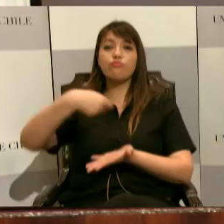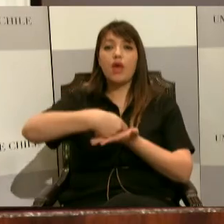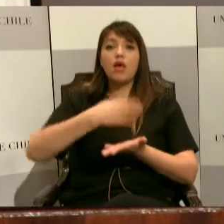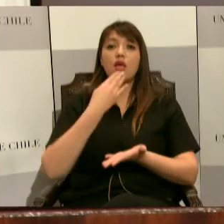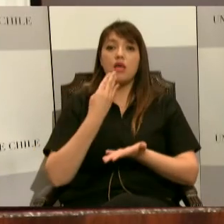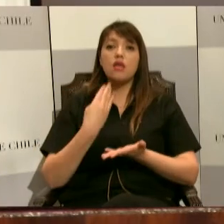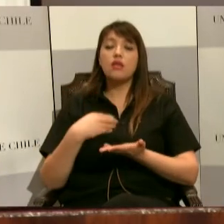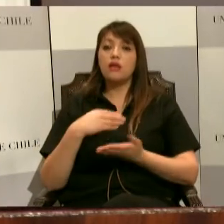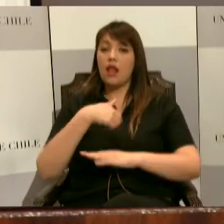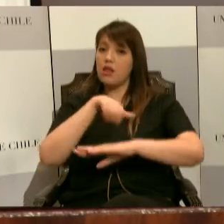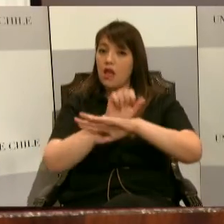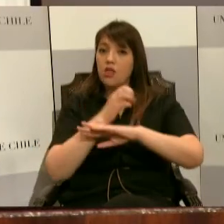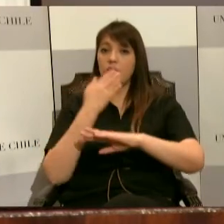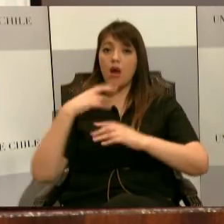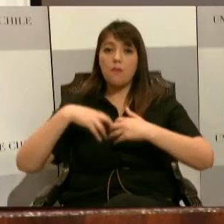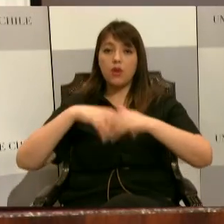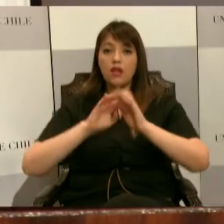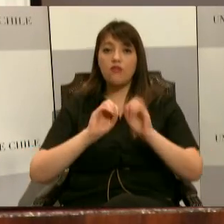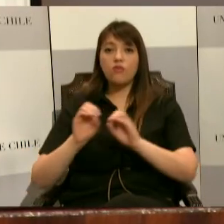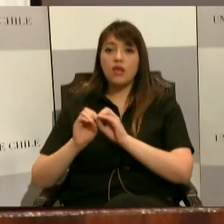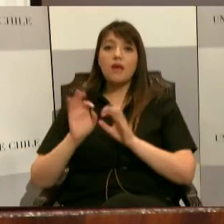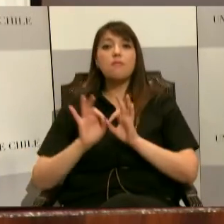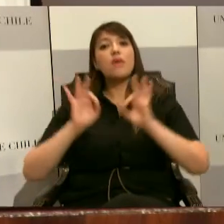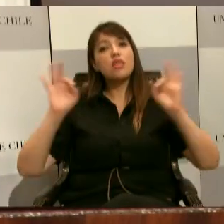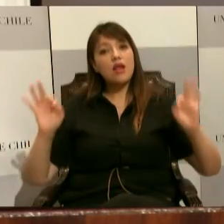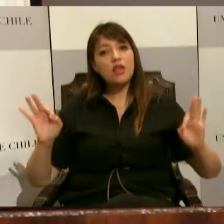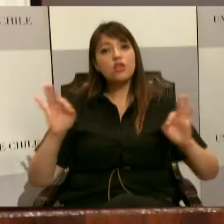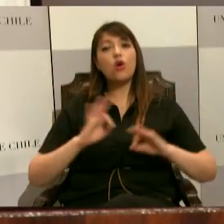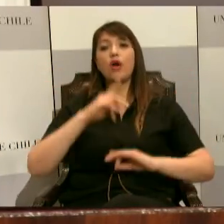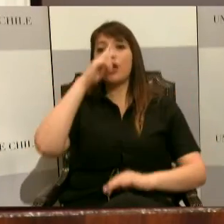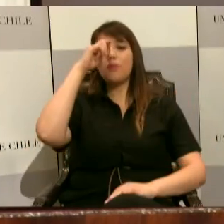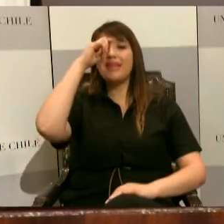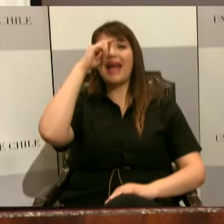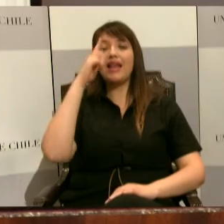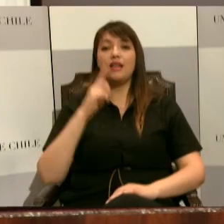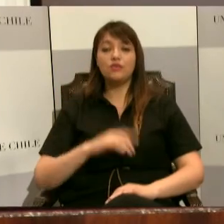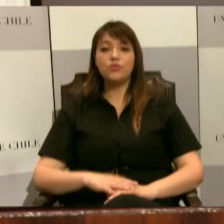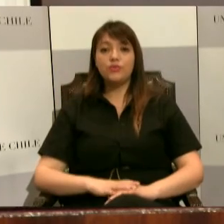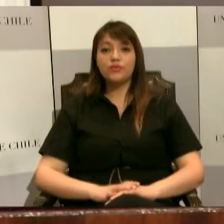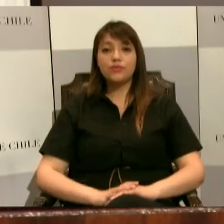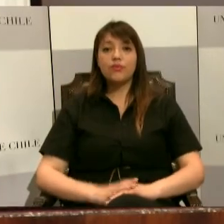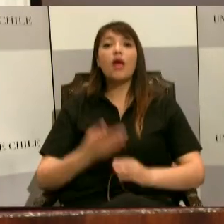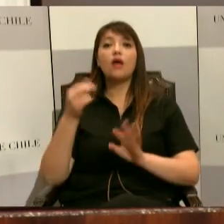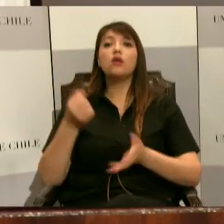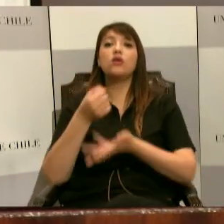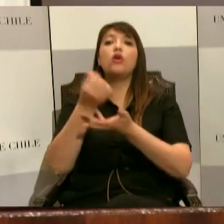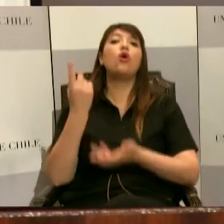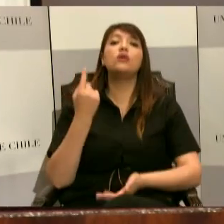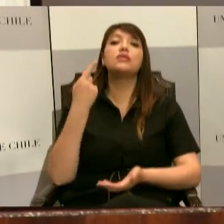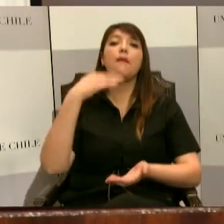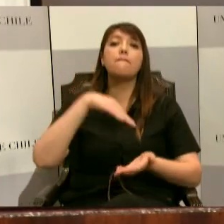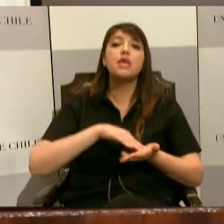por la universidad para potenciar la formación de especialistas en su hospital clínico. El total de fondos asciende a 11.000 millones